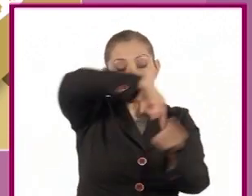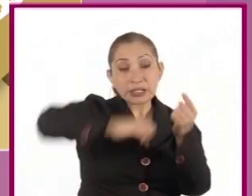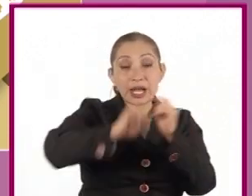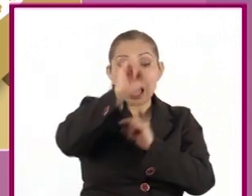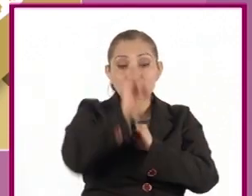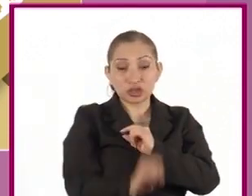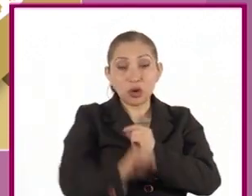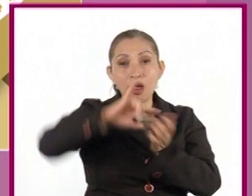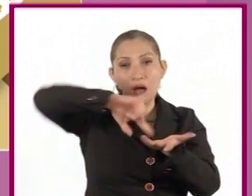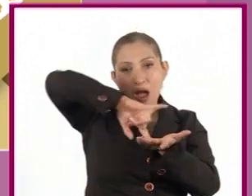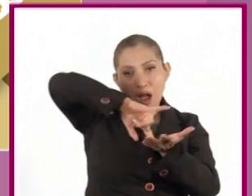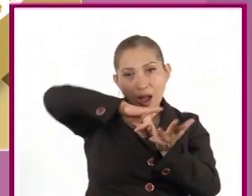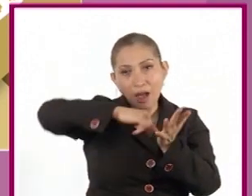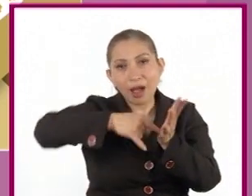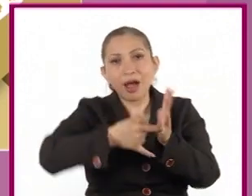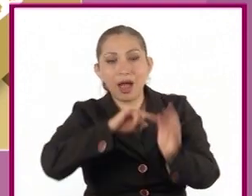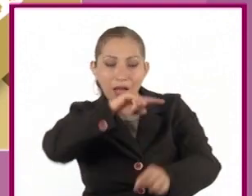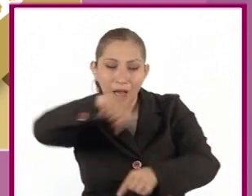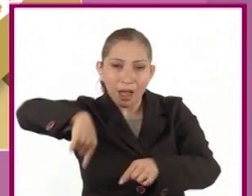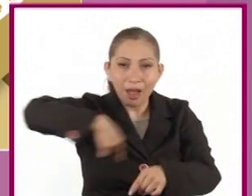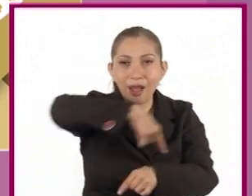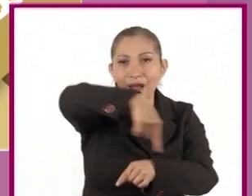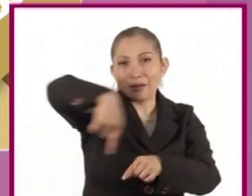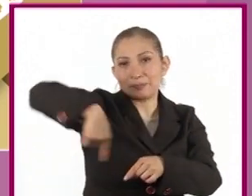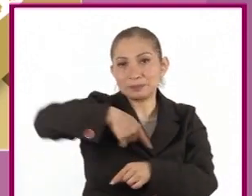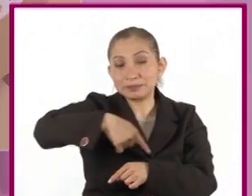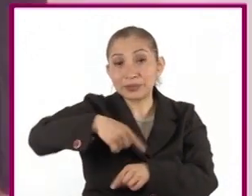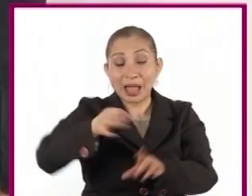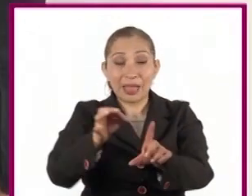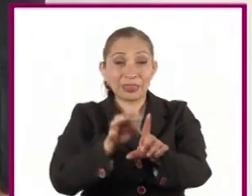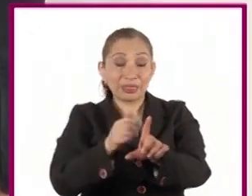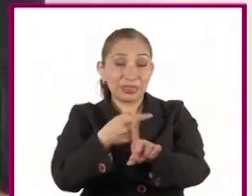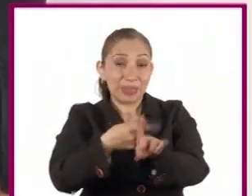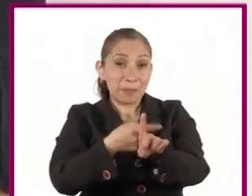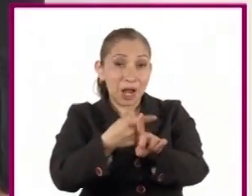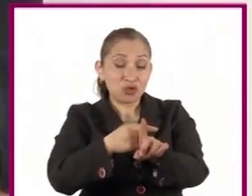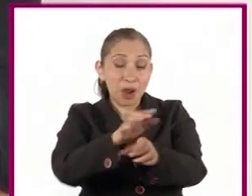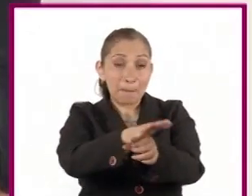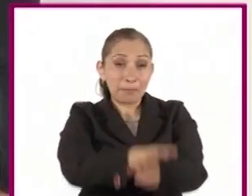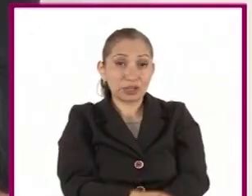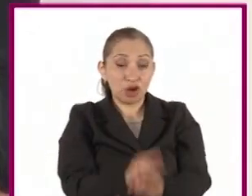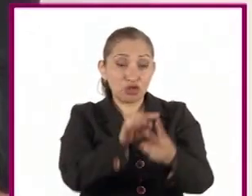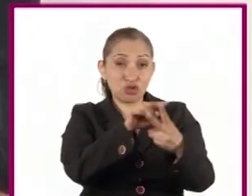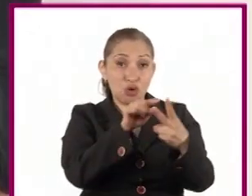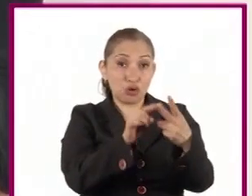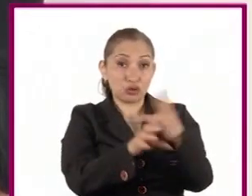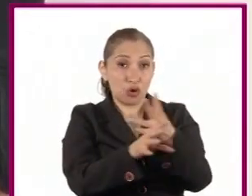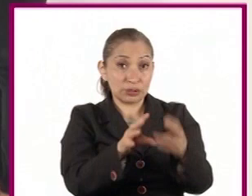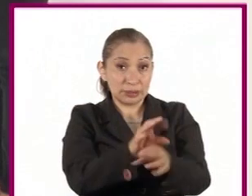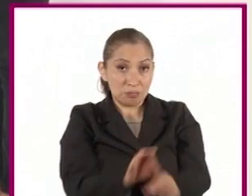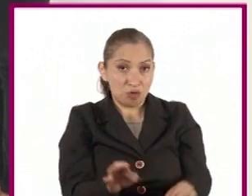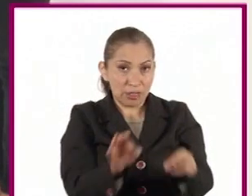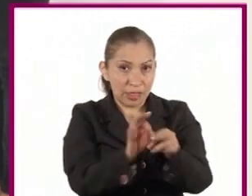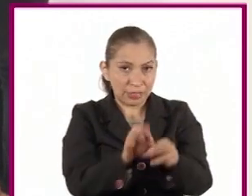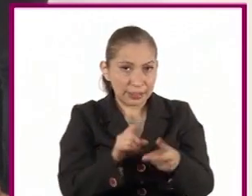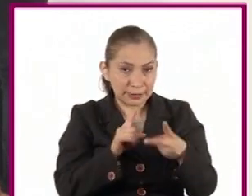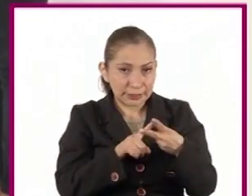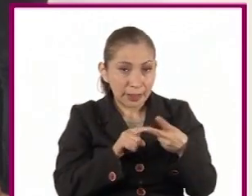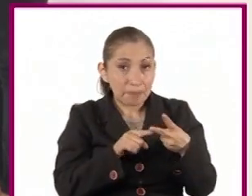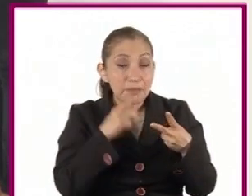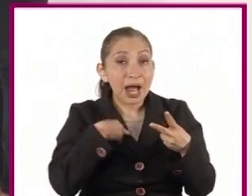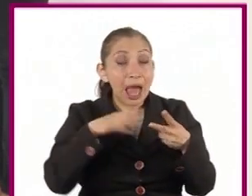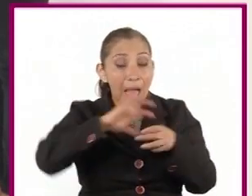sur en sentido a las manecillas del reloj. La temperatura y la presión son dos factores de suma importancia para